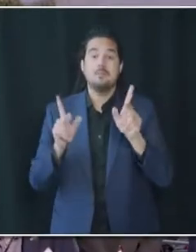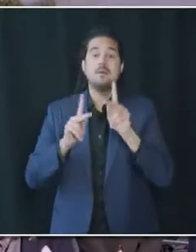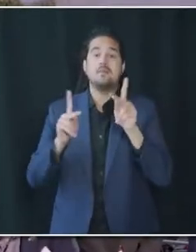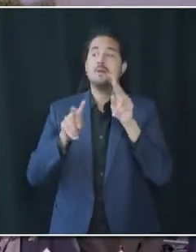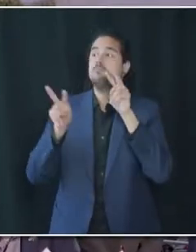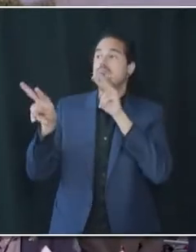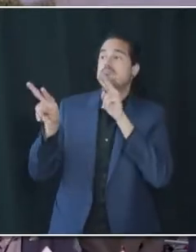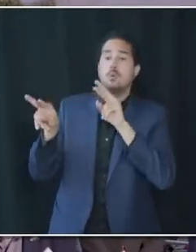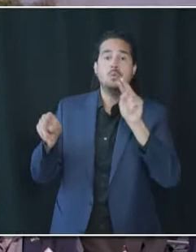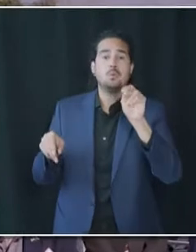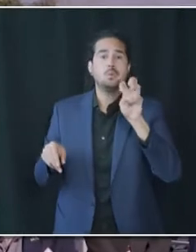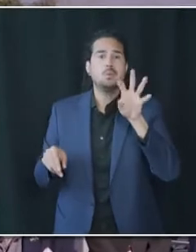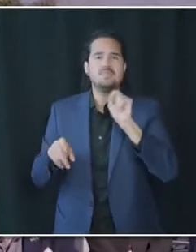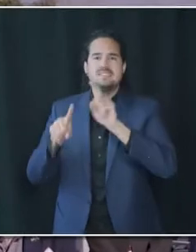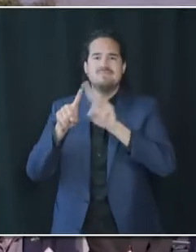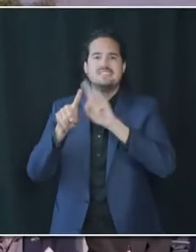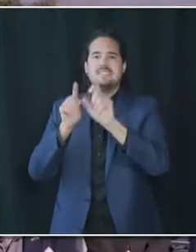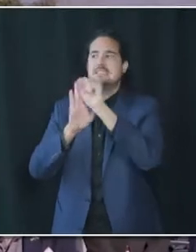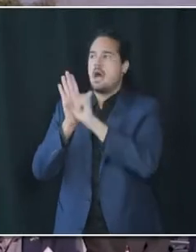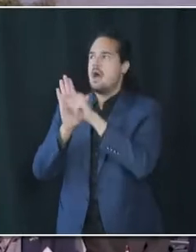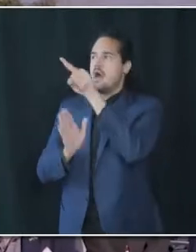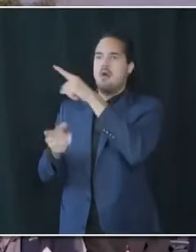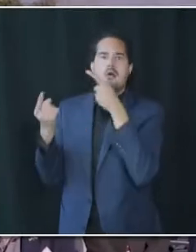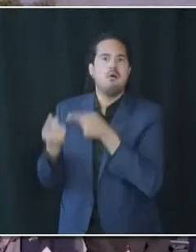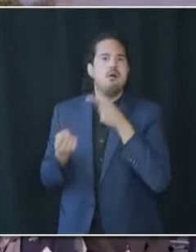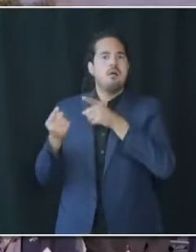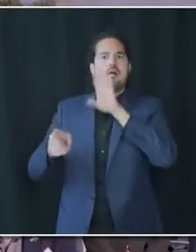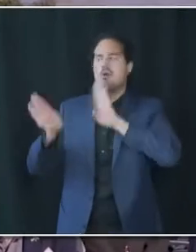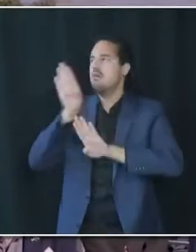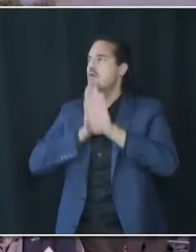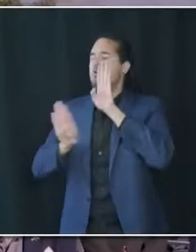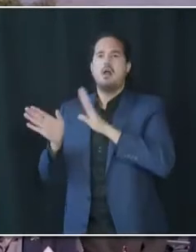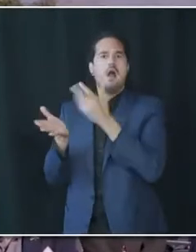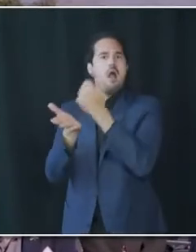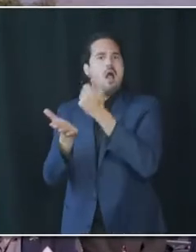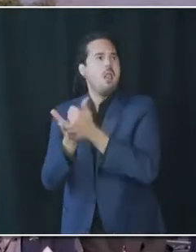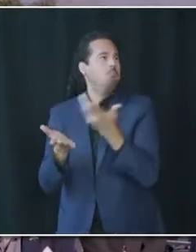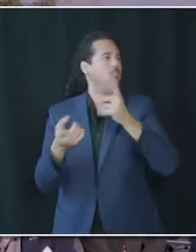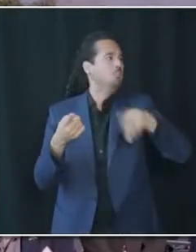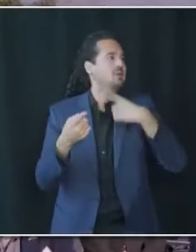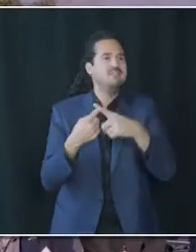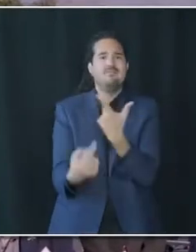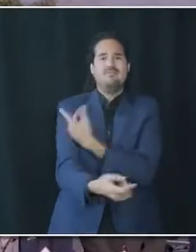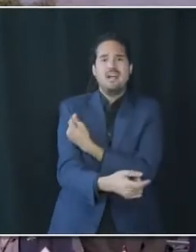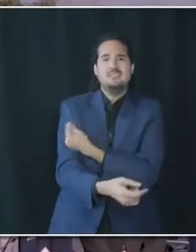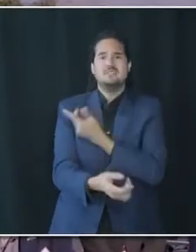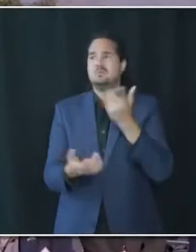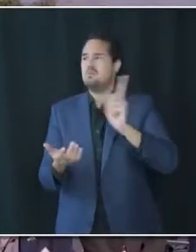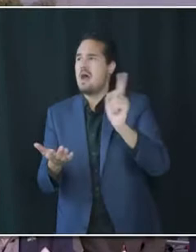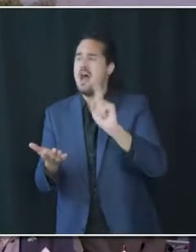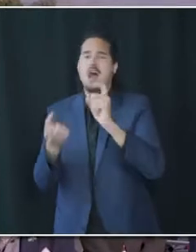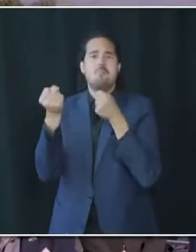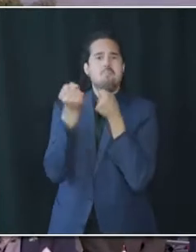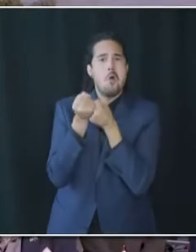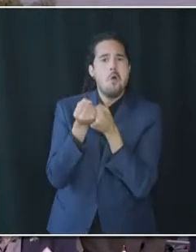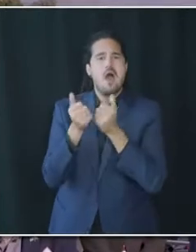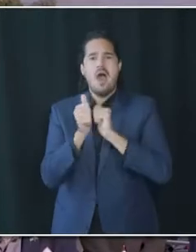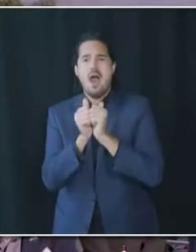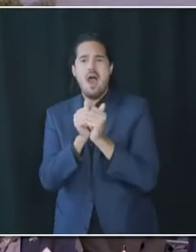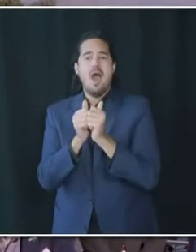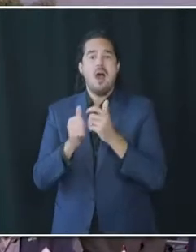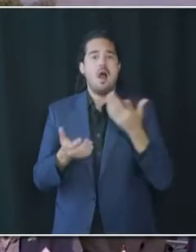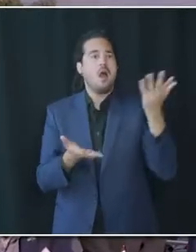estado está frustrado cuando nos va a tocar nuestras vacunas cuando podemos tener congruencia